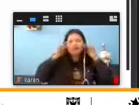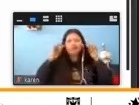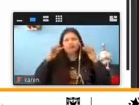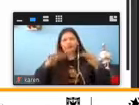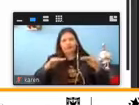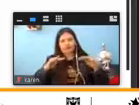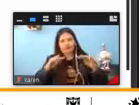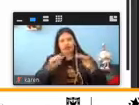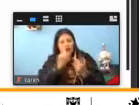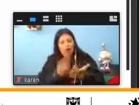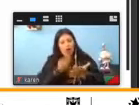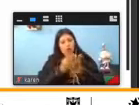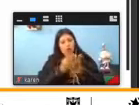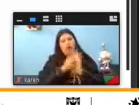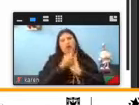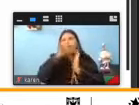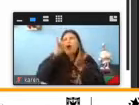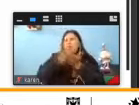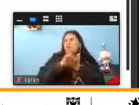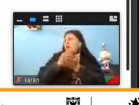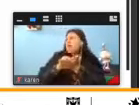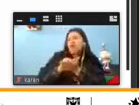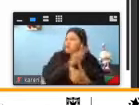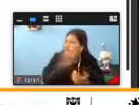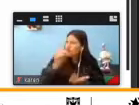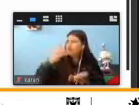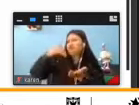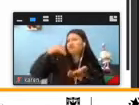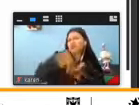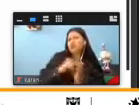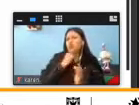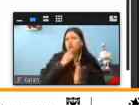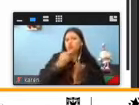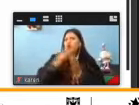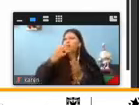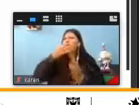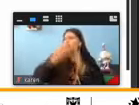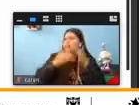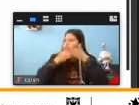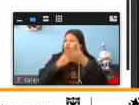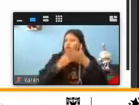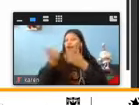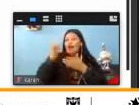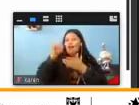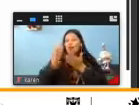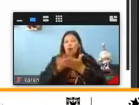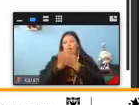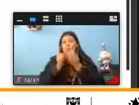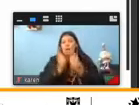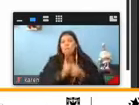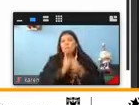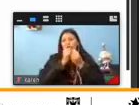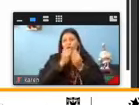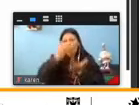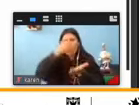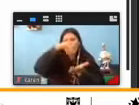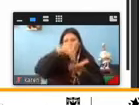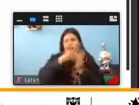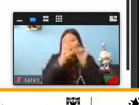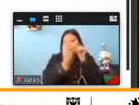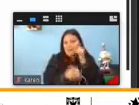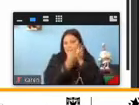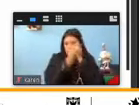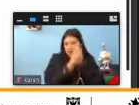una apuesta contrahegemónica, es una memoria que se enuncia desde la denuncia, pero también desde las apuestas políticas y